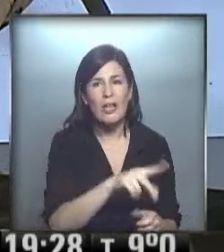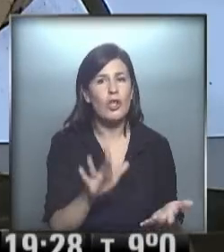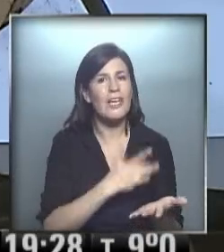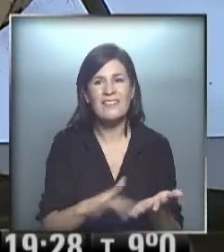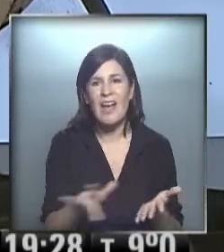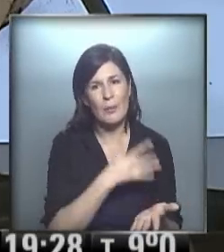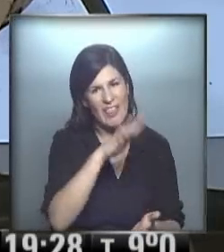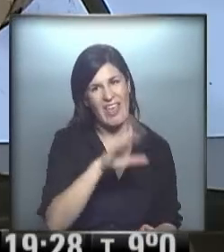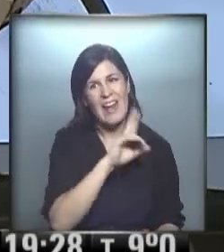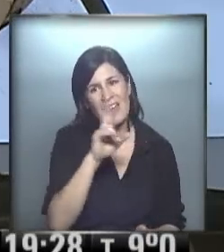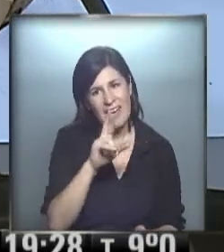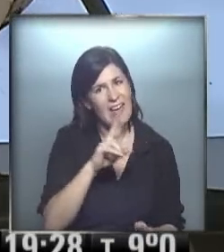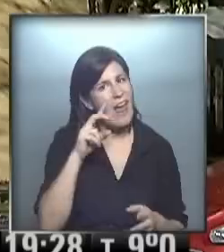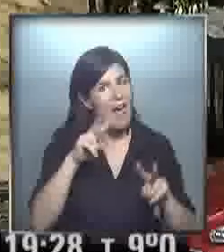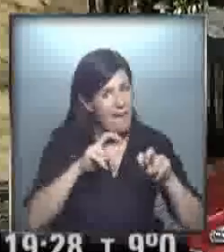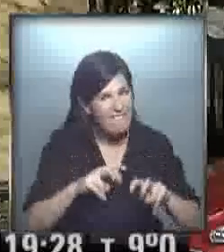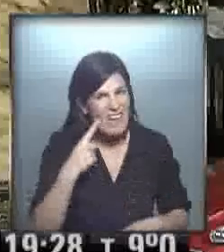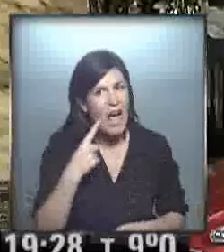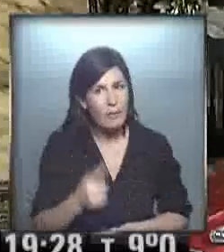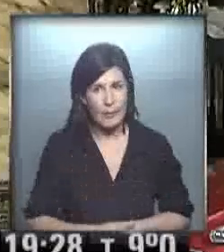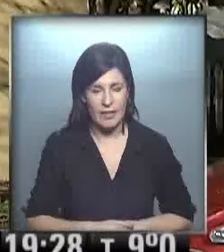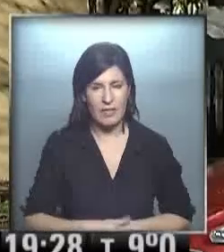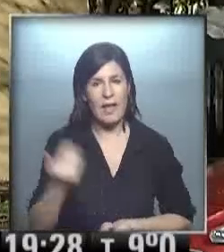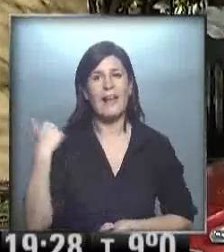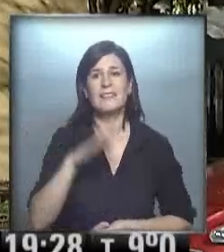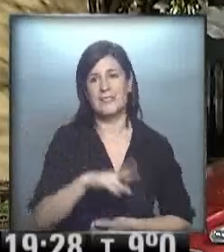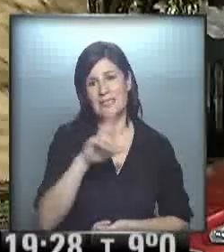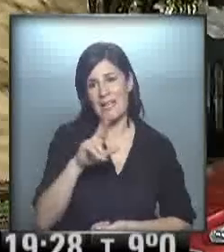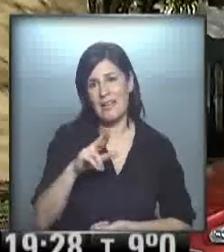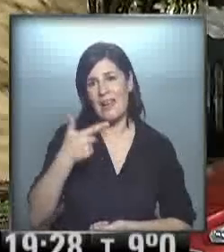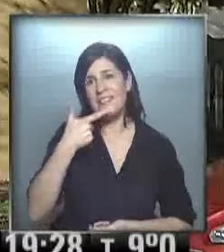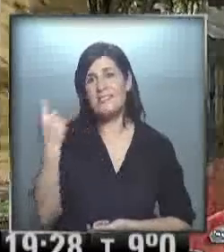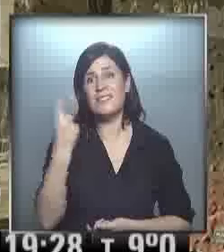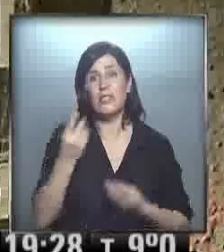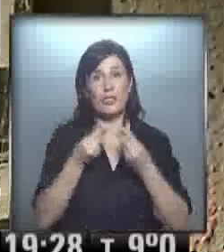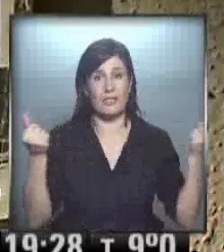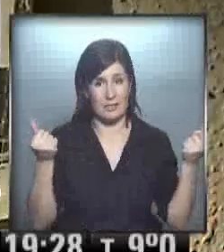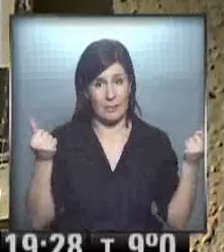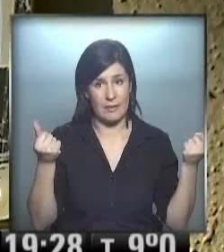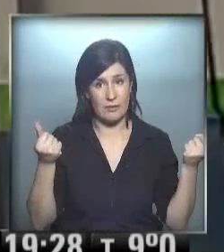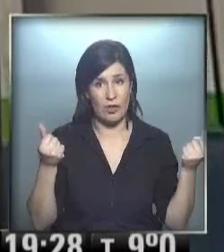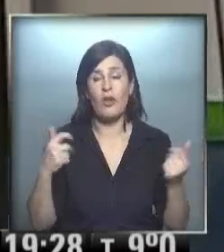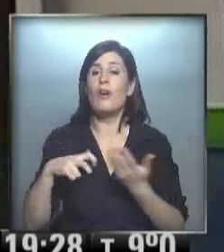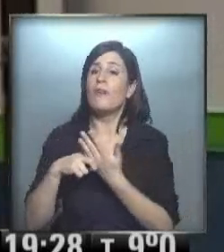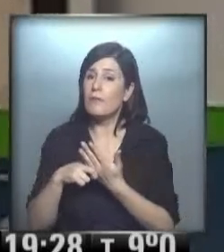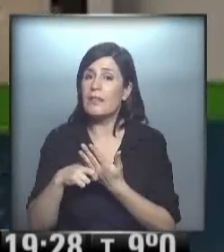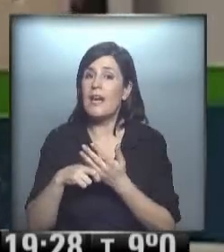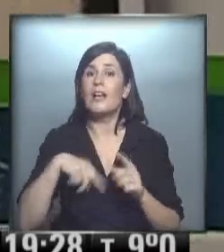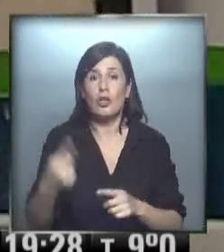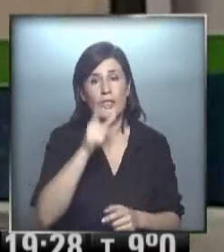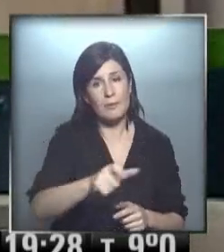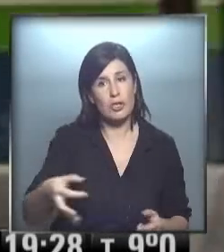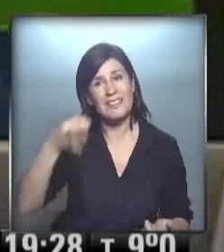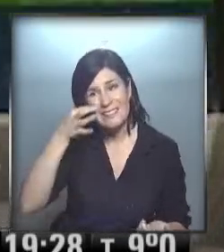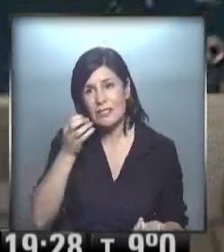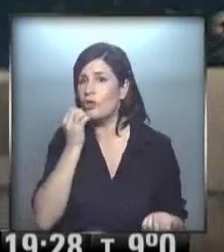de la menor que estuvo desaparecida 17 horas en el partido bonaerense de San Isidro. Tomó declaración el fiscal a otros testigos, en